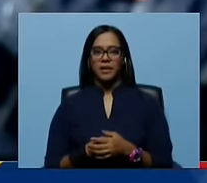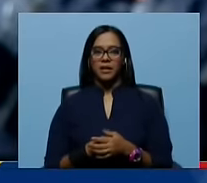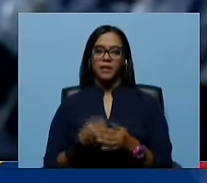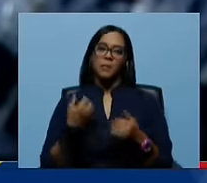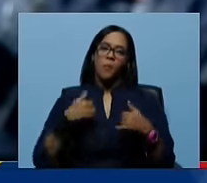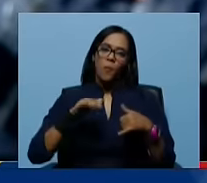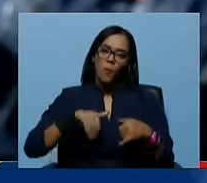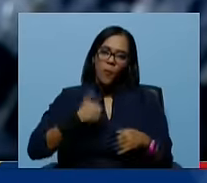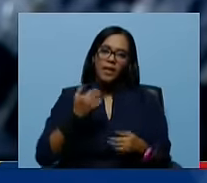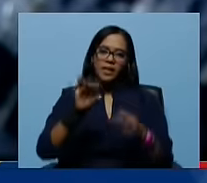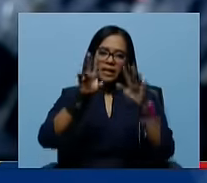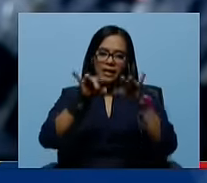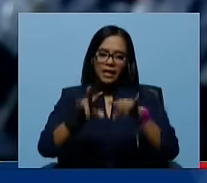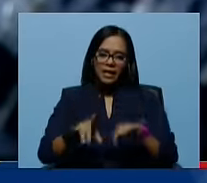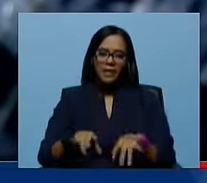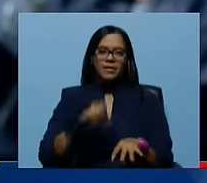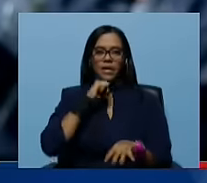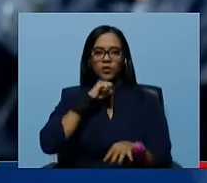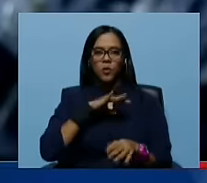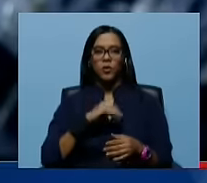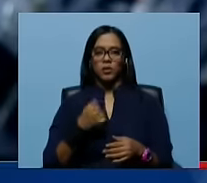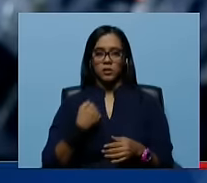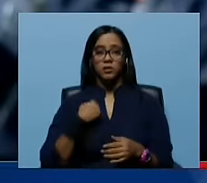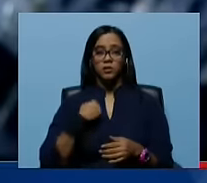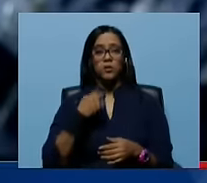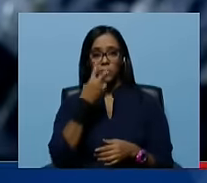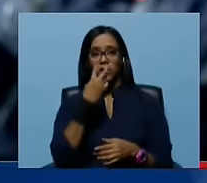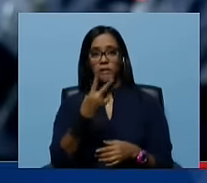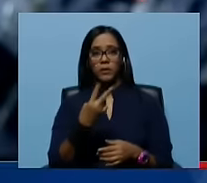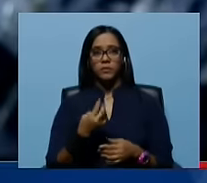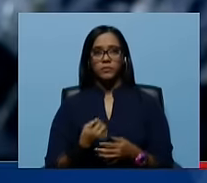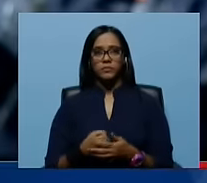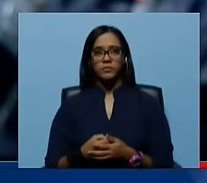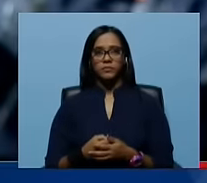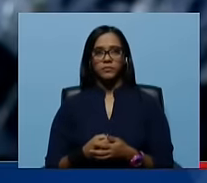cuentos. Yo lo he visto.